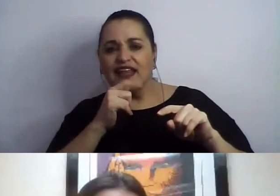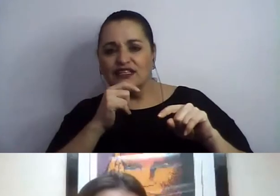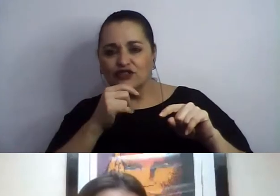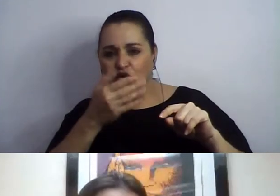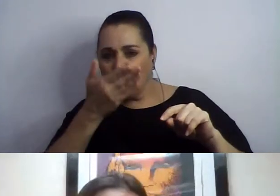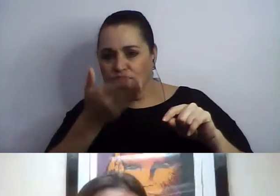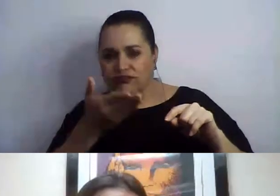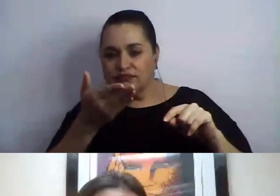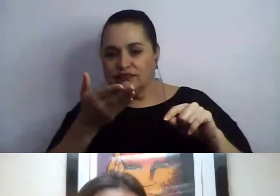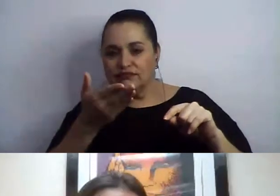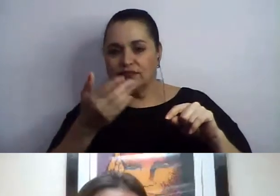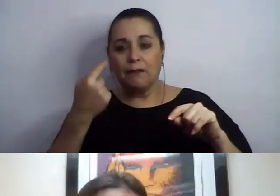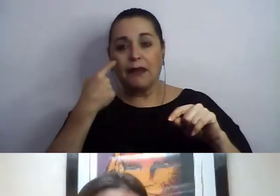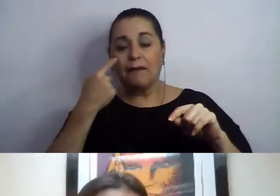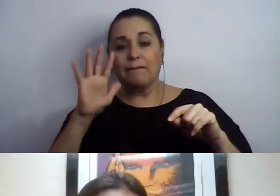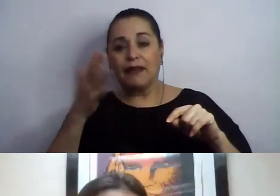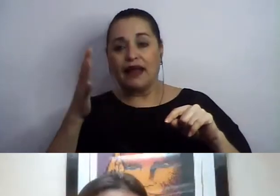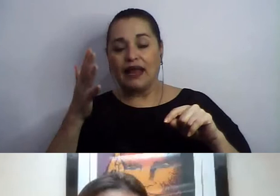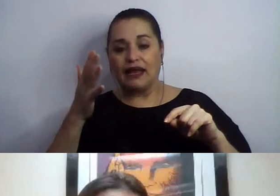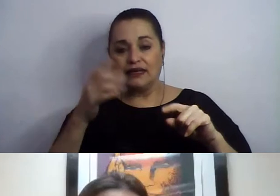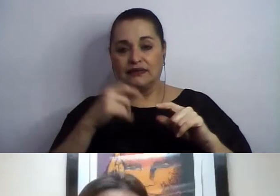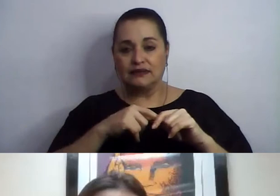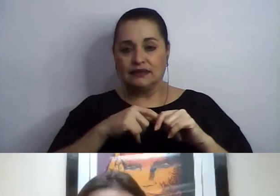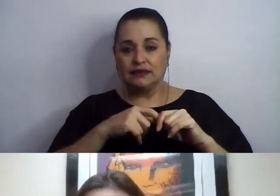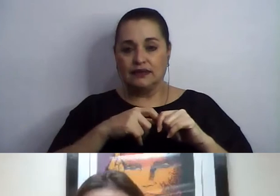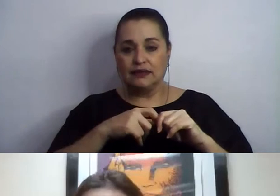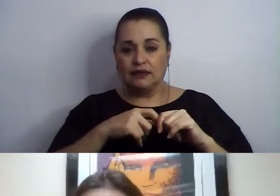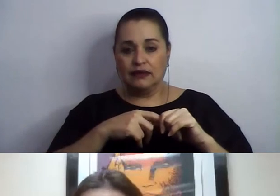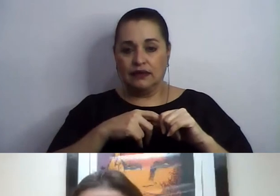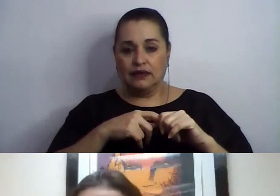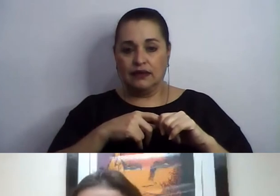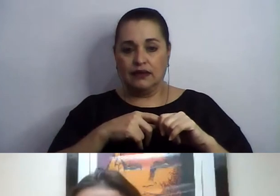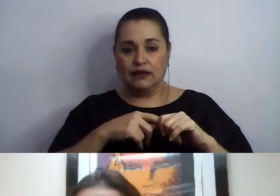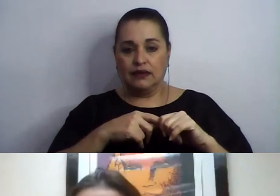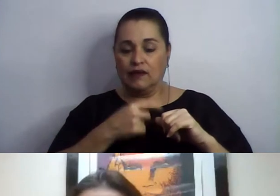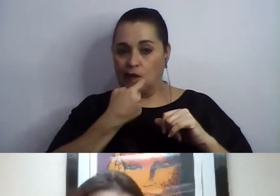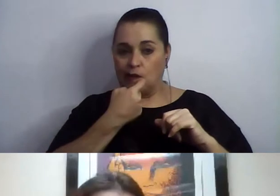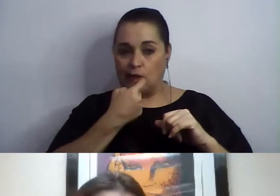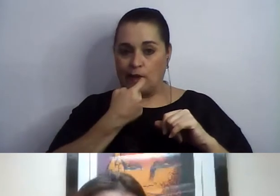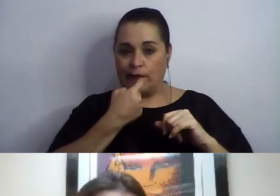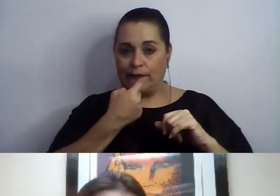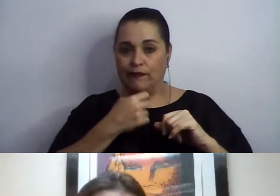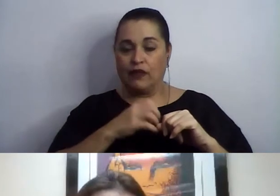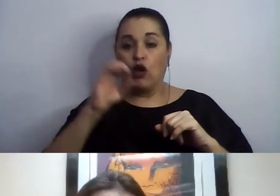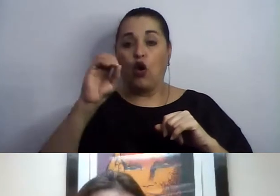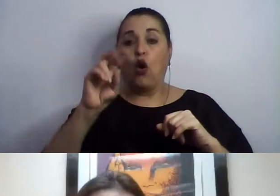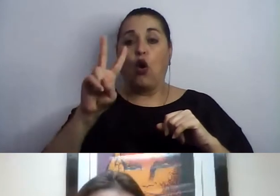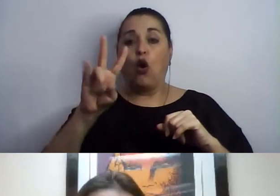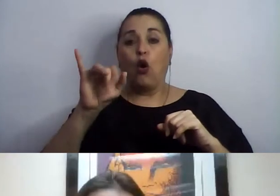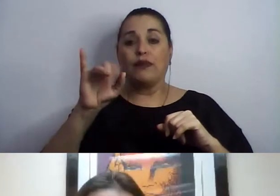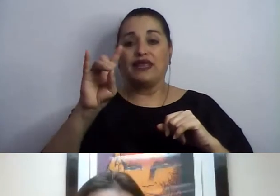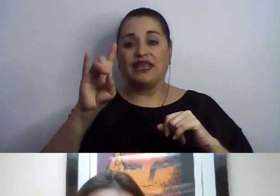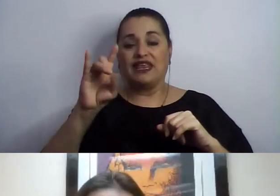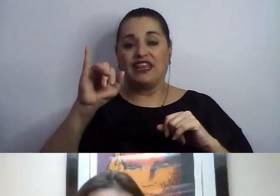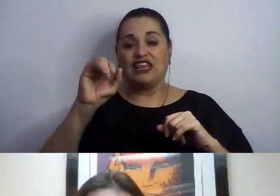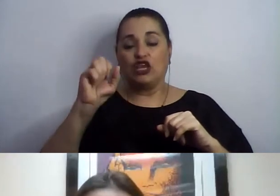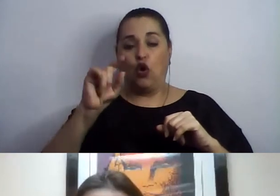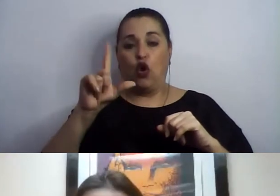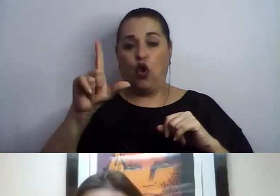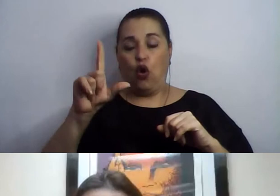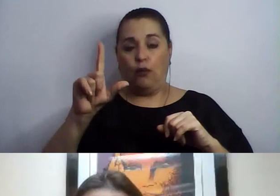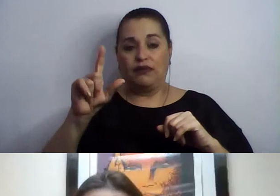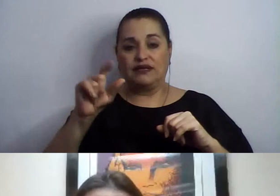doña Tatiana parece que está pidiendo la palabra perdón don Ovidio don Juan Carlos estaba antes